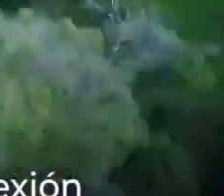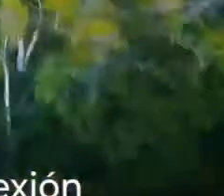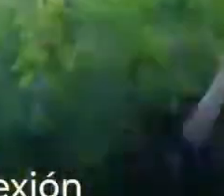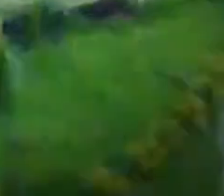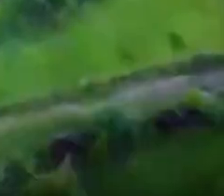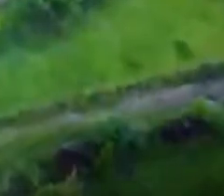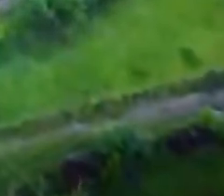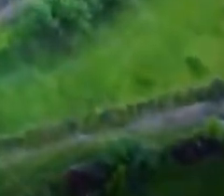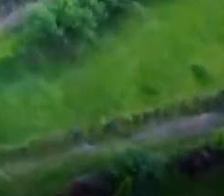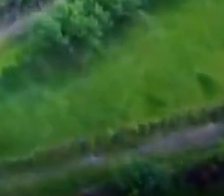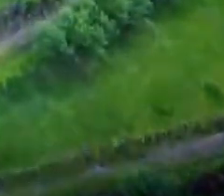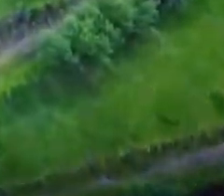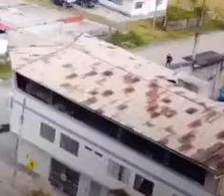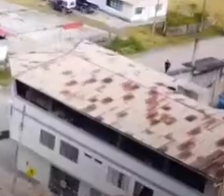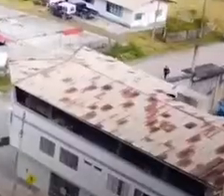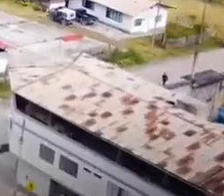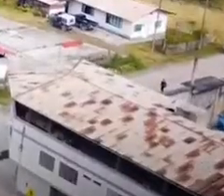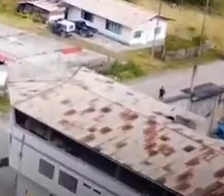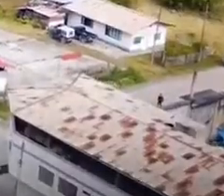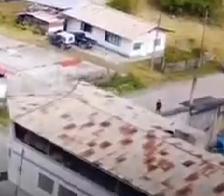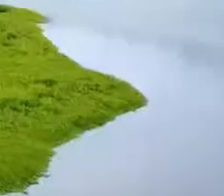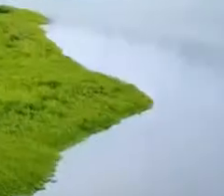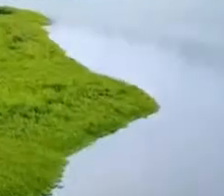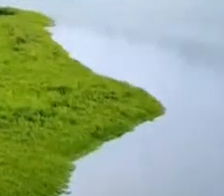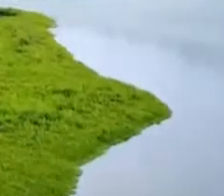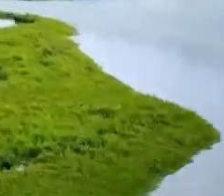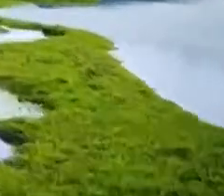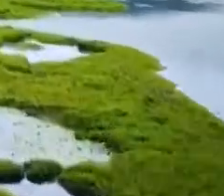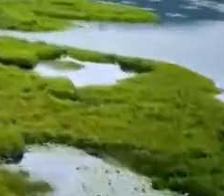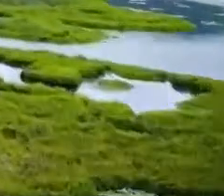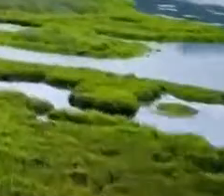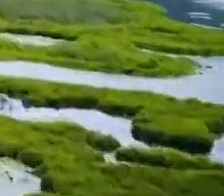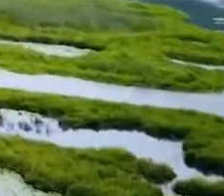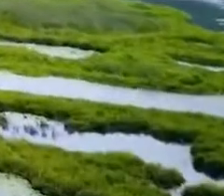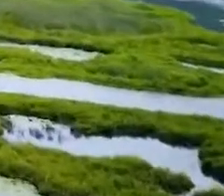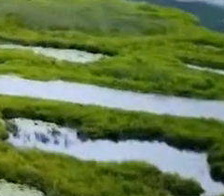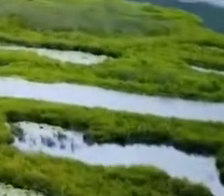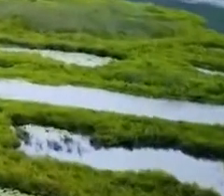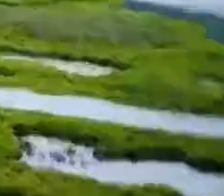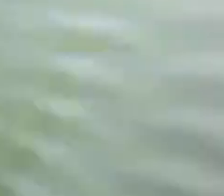con la naturaleza y sus increíbles paisajes.